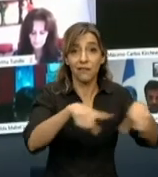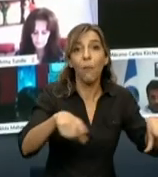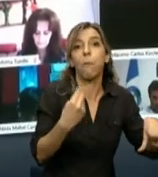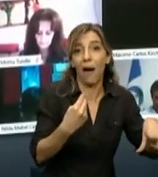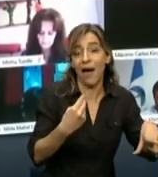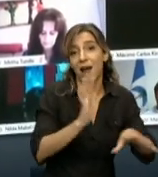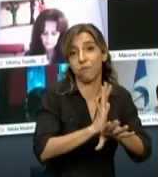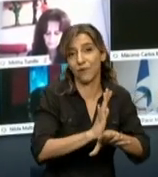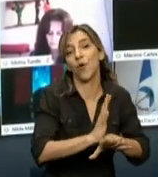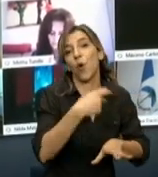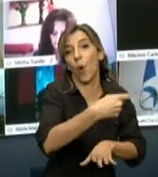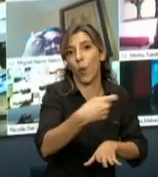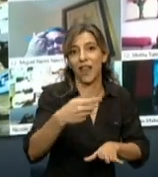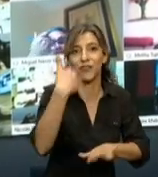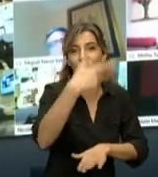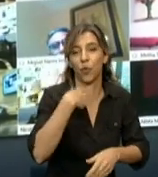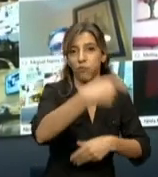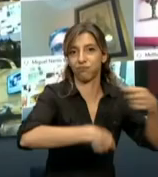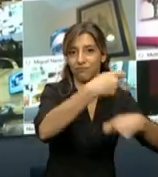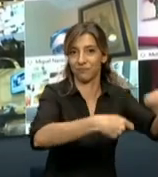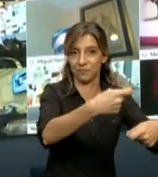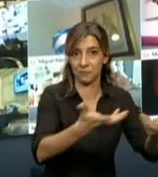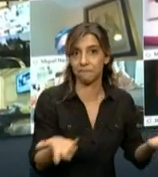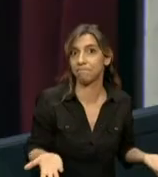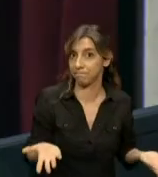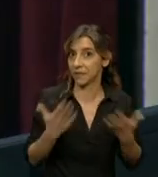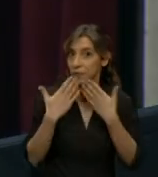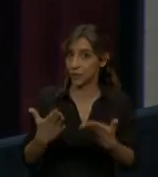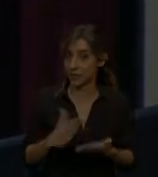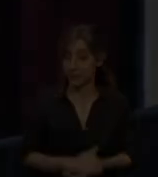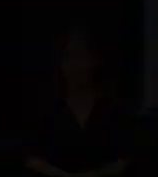mantenerse. Gracias. Muchísimas gracias, diputado.